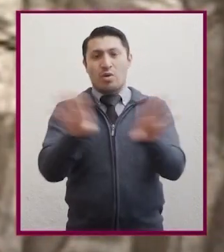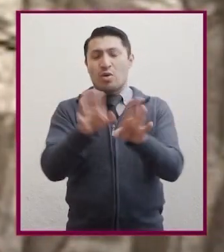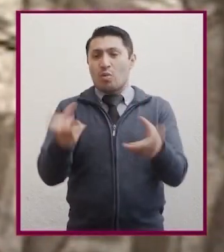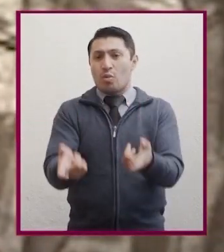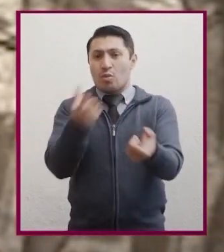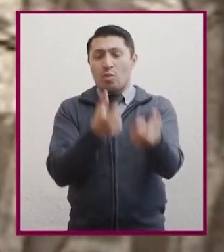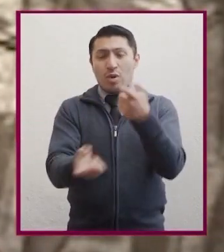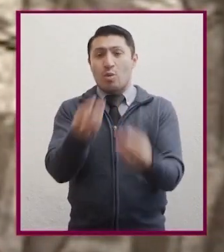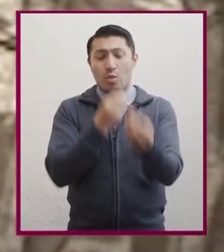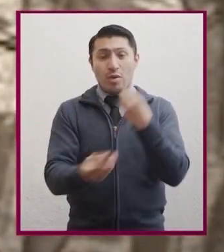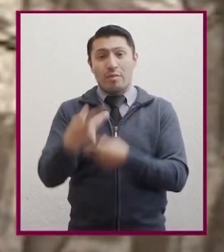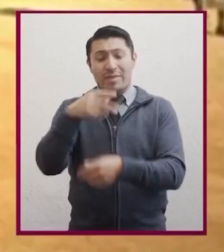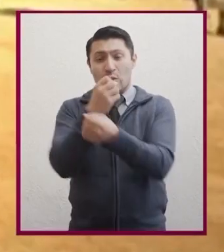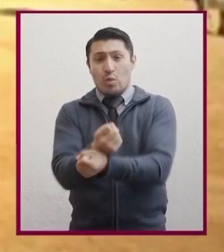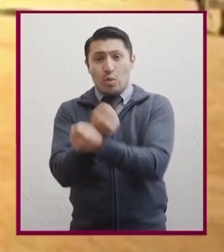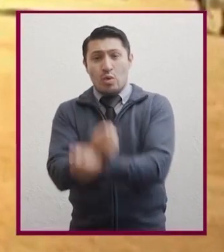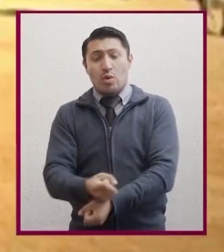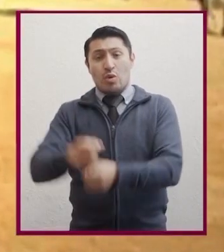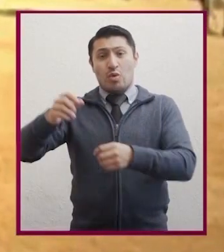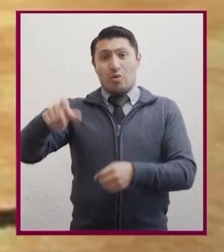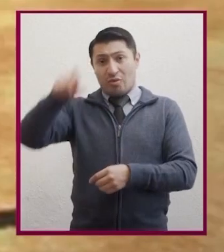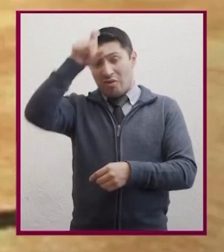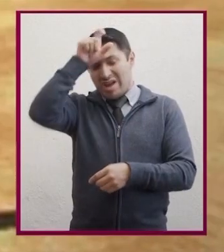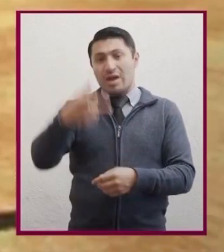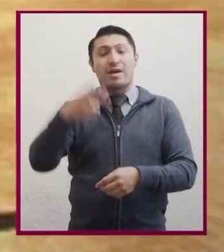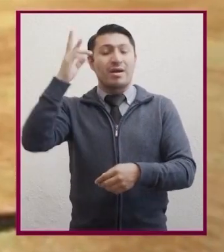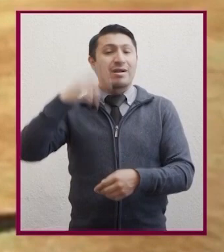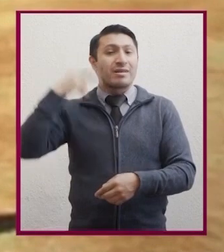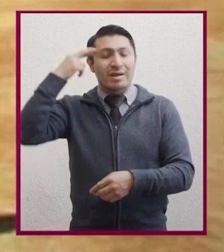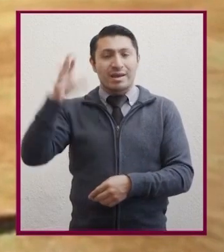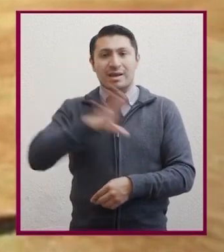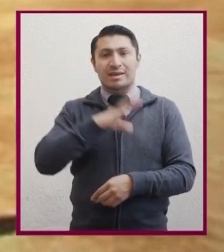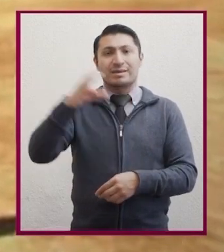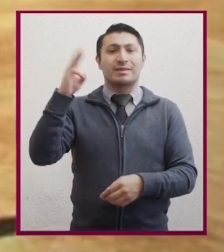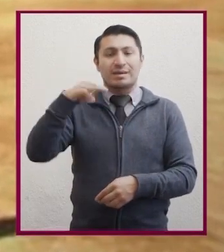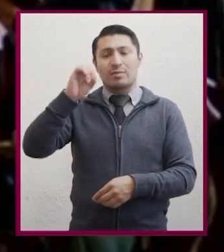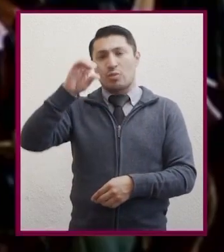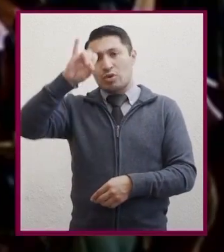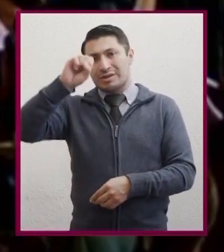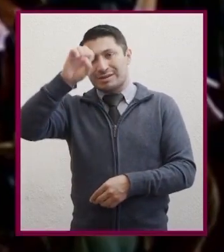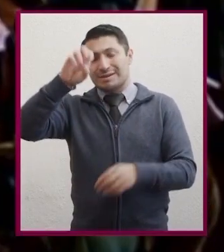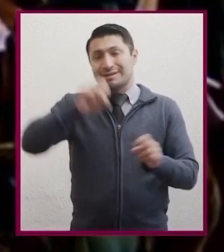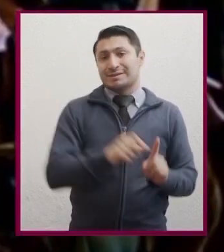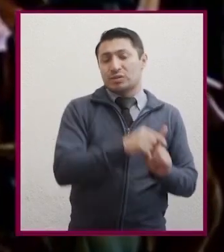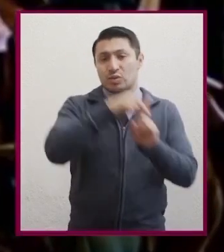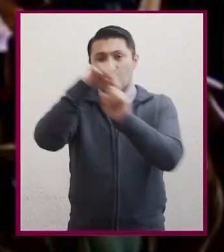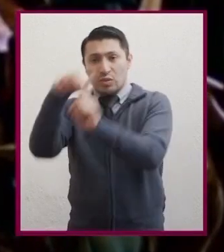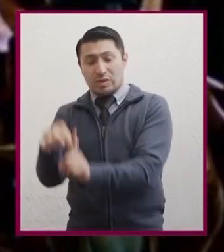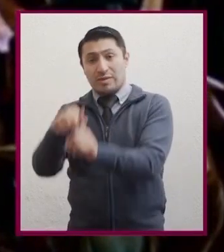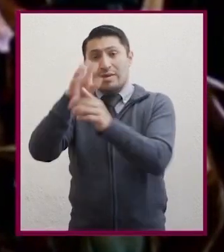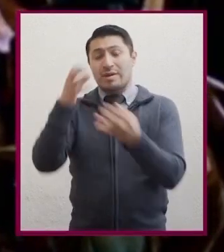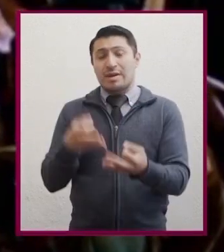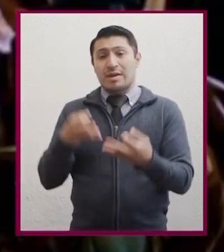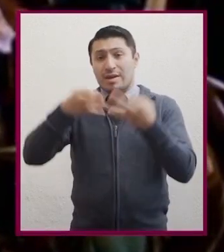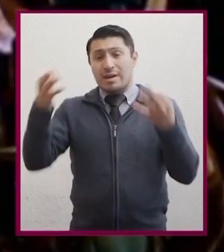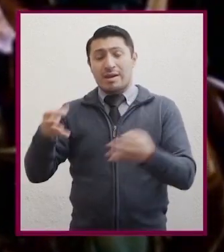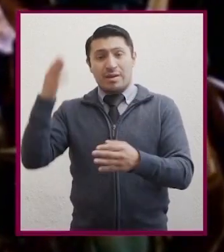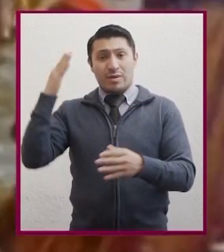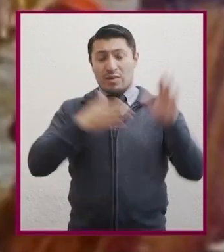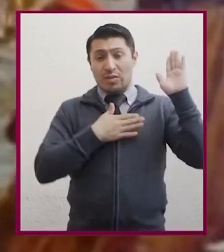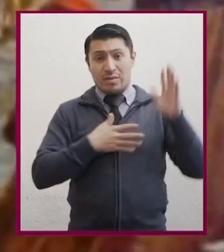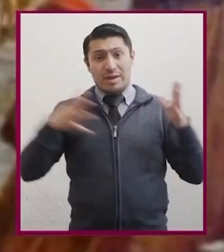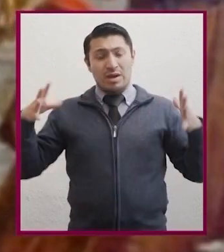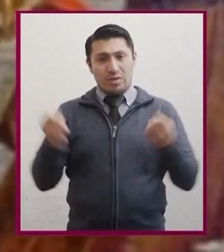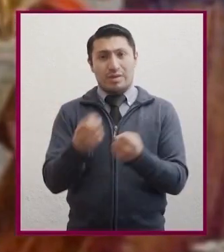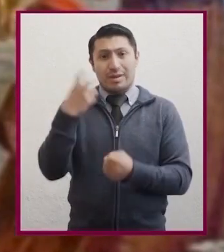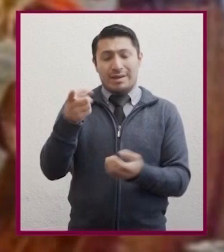y es esclavizado por el faraón hasta que Moisés lo conduce a la tierra prometida y lo salva. Este relato pertenece al Éxodo,